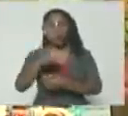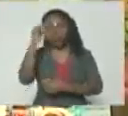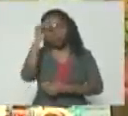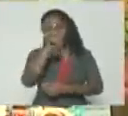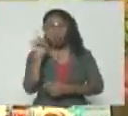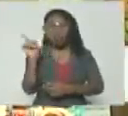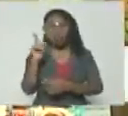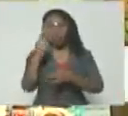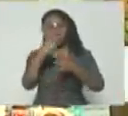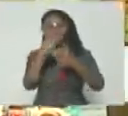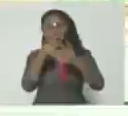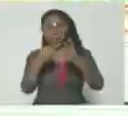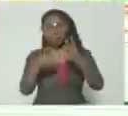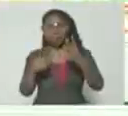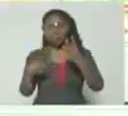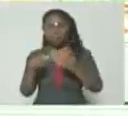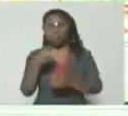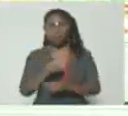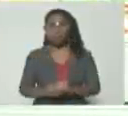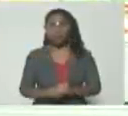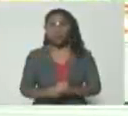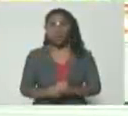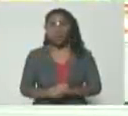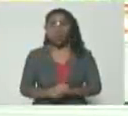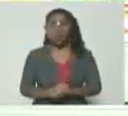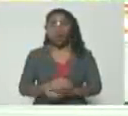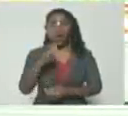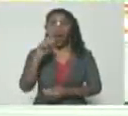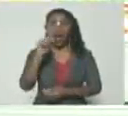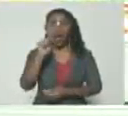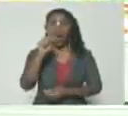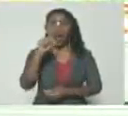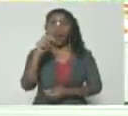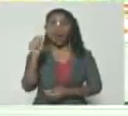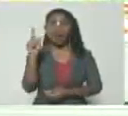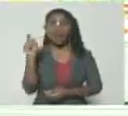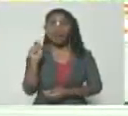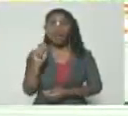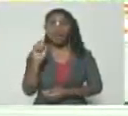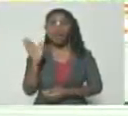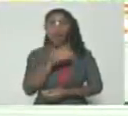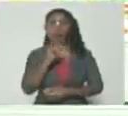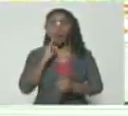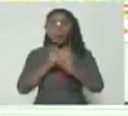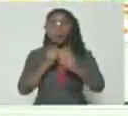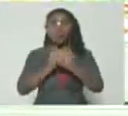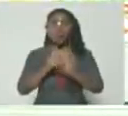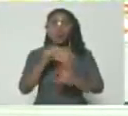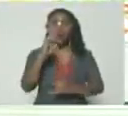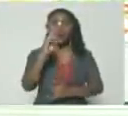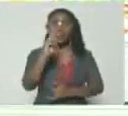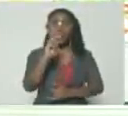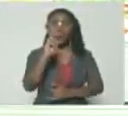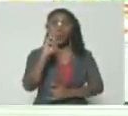Karina Rotemoro. ¿Quién te puso ese nombre, Ana Karina? Rotemora, ¿de qué parte del país eres